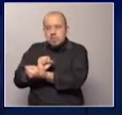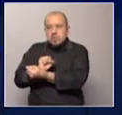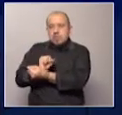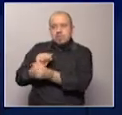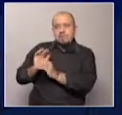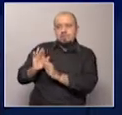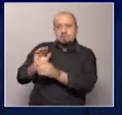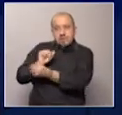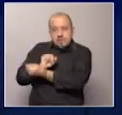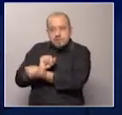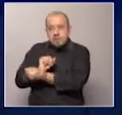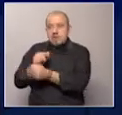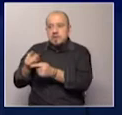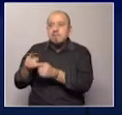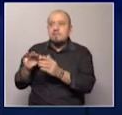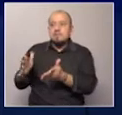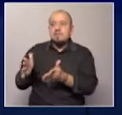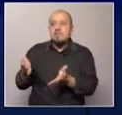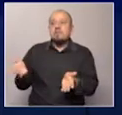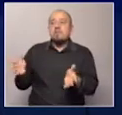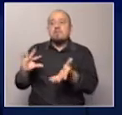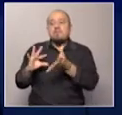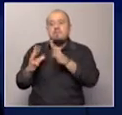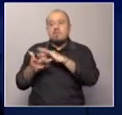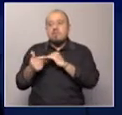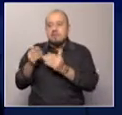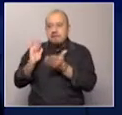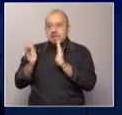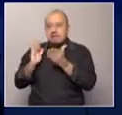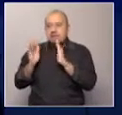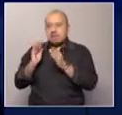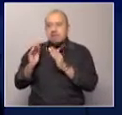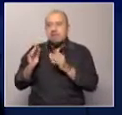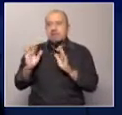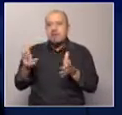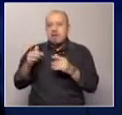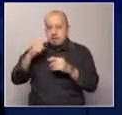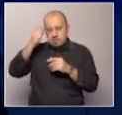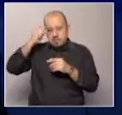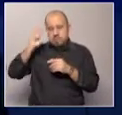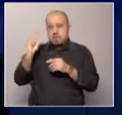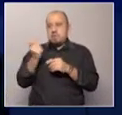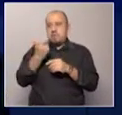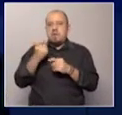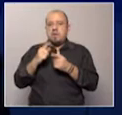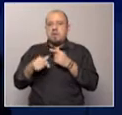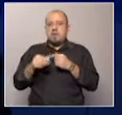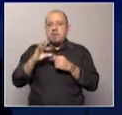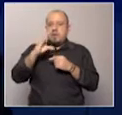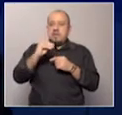funcione como gran mecanismo rehabilitador por supuesto que el delito es algo terrible era delito deja huellas